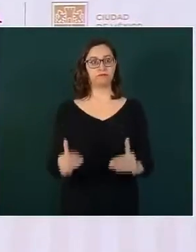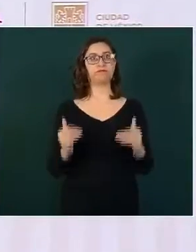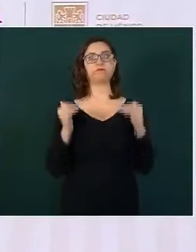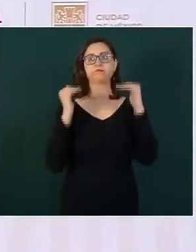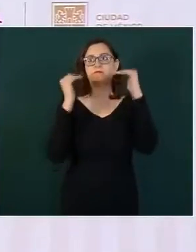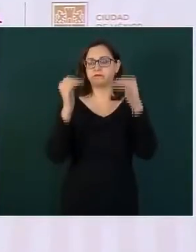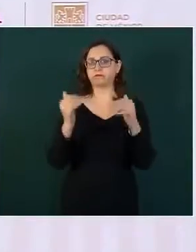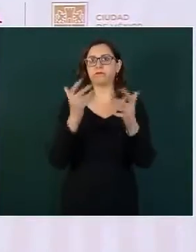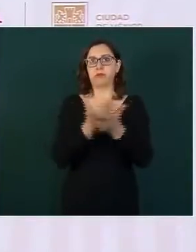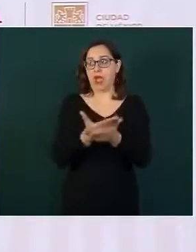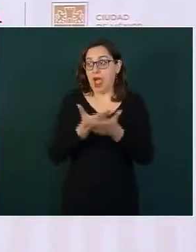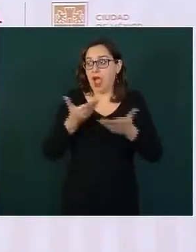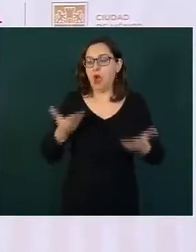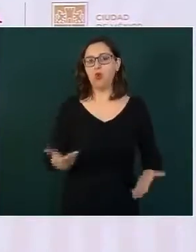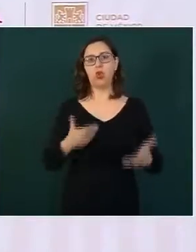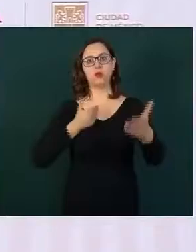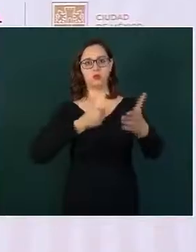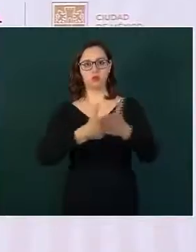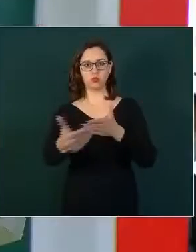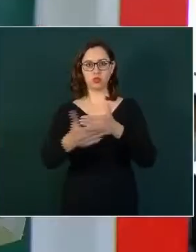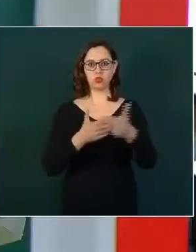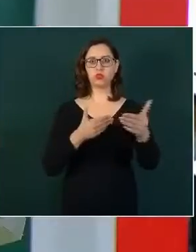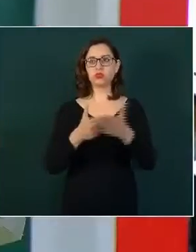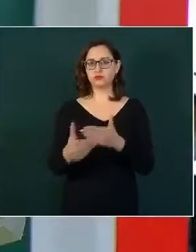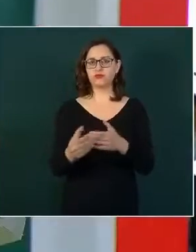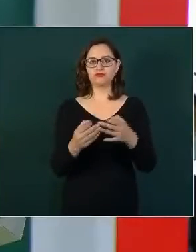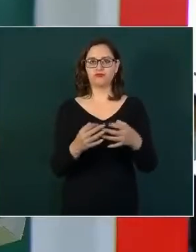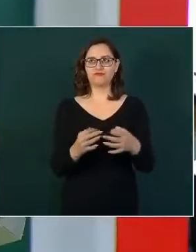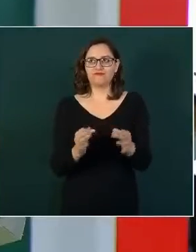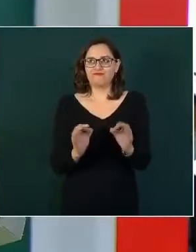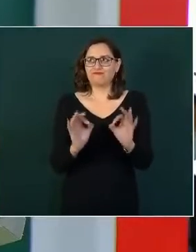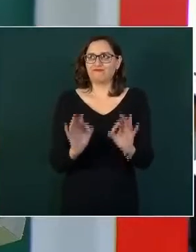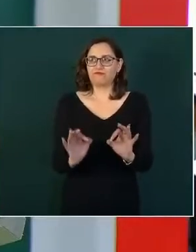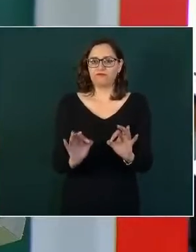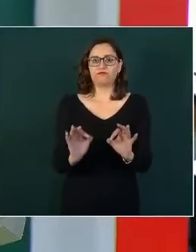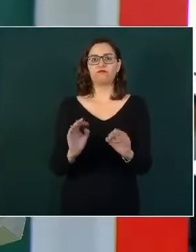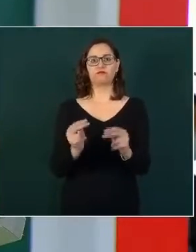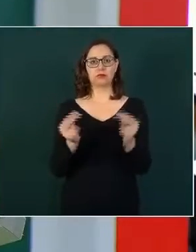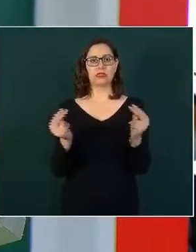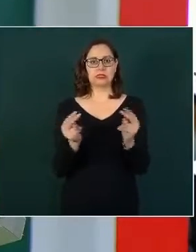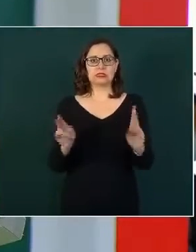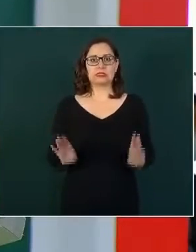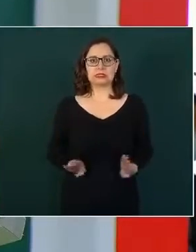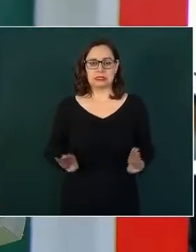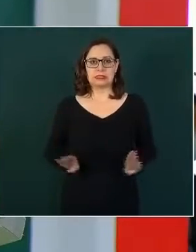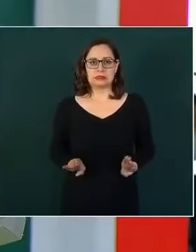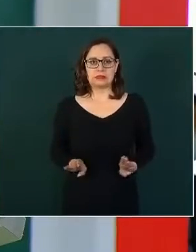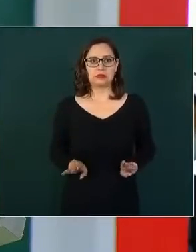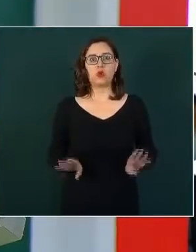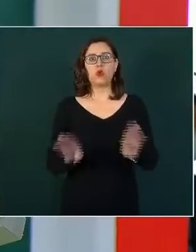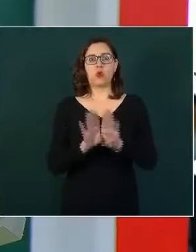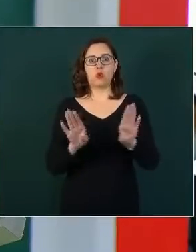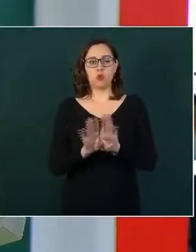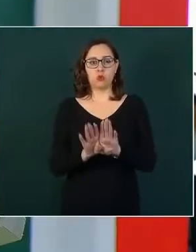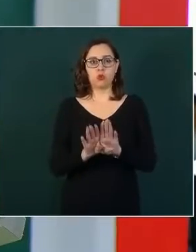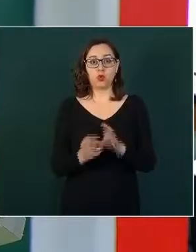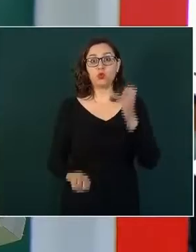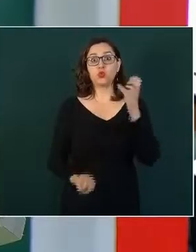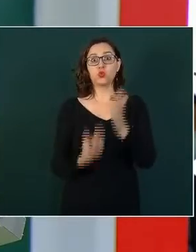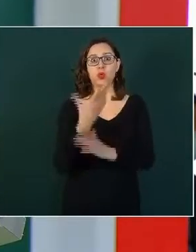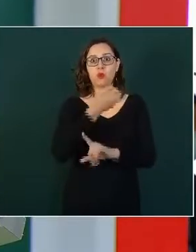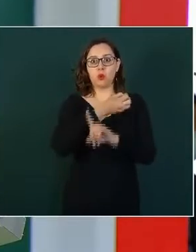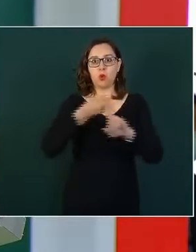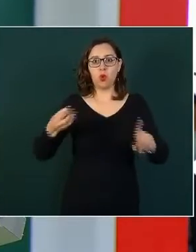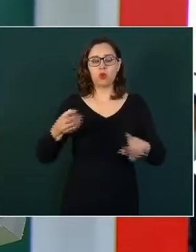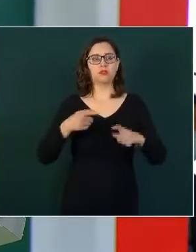las exigencias actuales y de la modernidad. Conscientes de que una estructura flexible y práctica hace posible